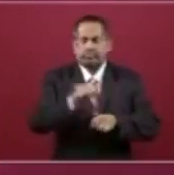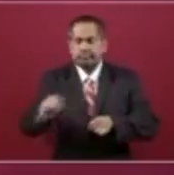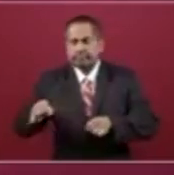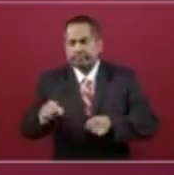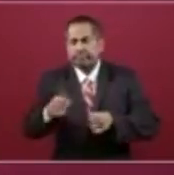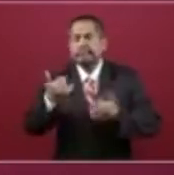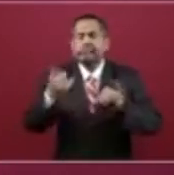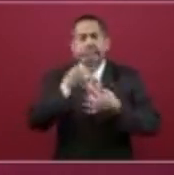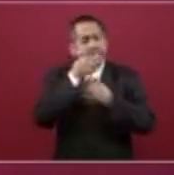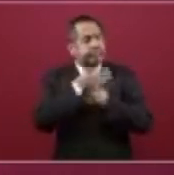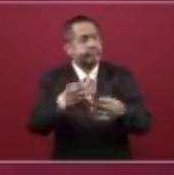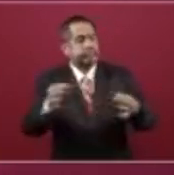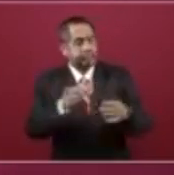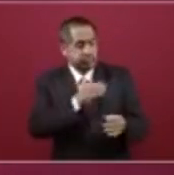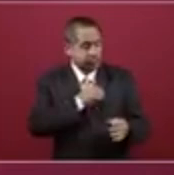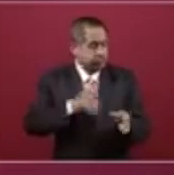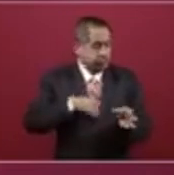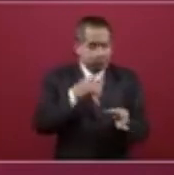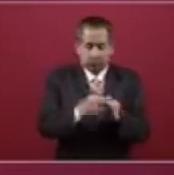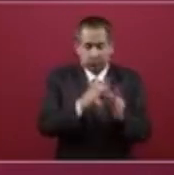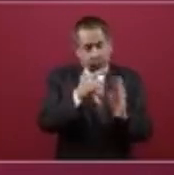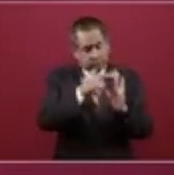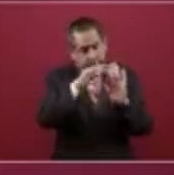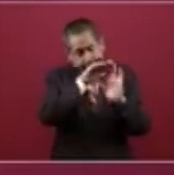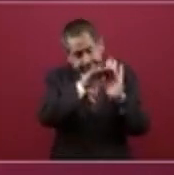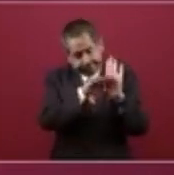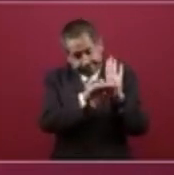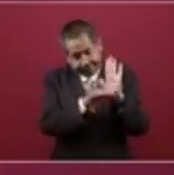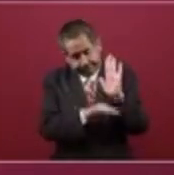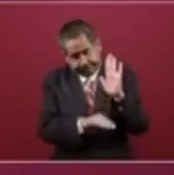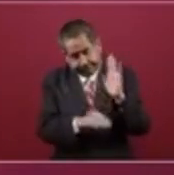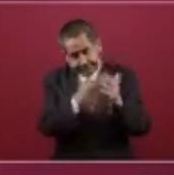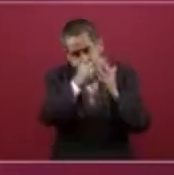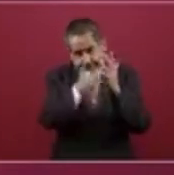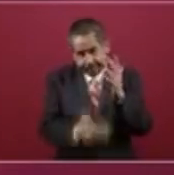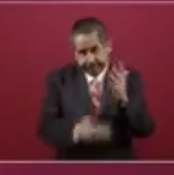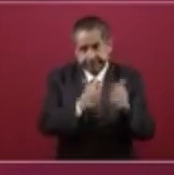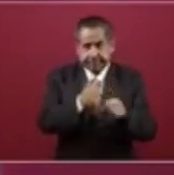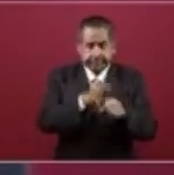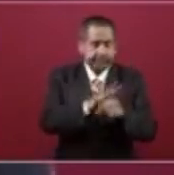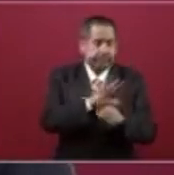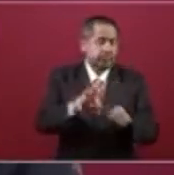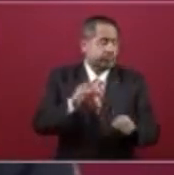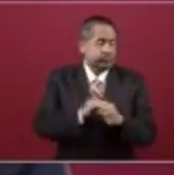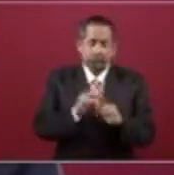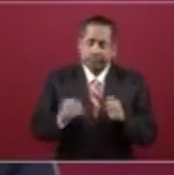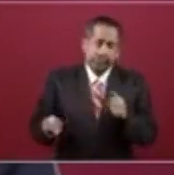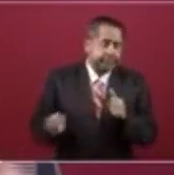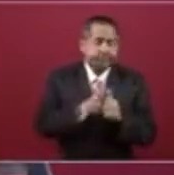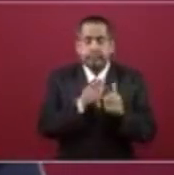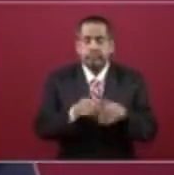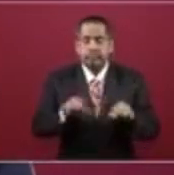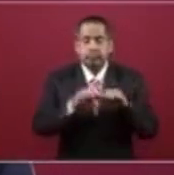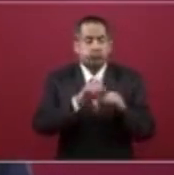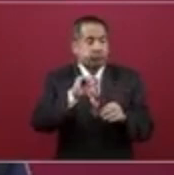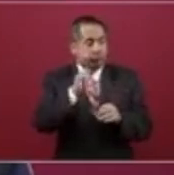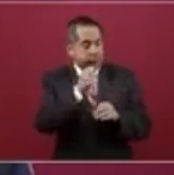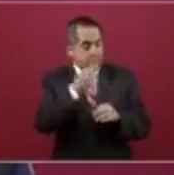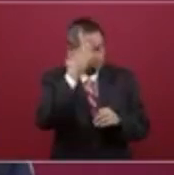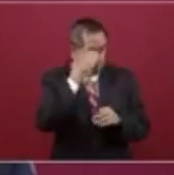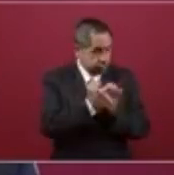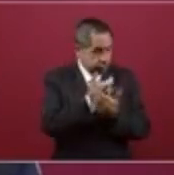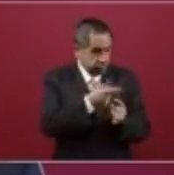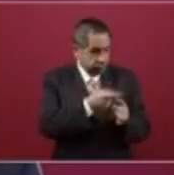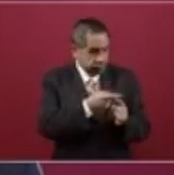aquella que cumple con todos los requisitos financieros, administrativos, pero principalmente técnicos y